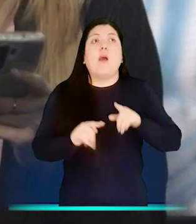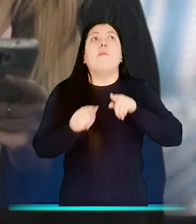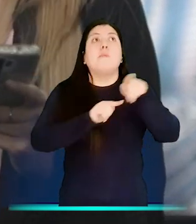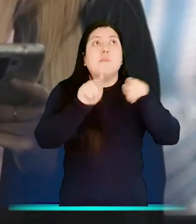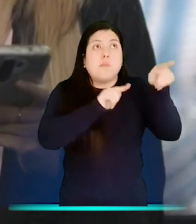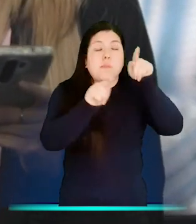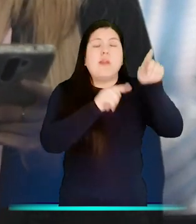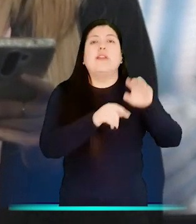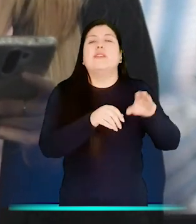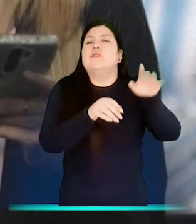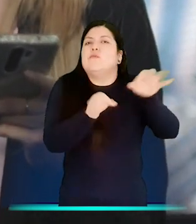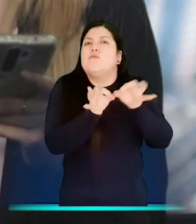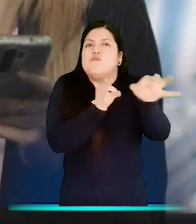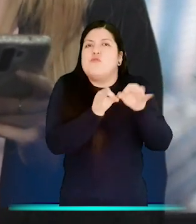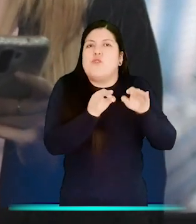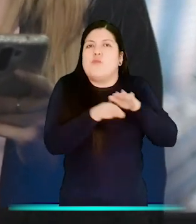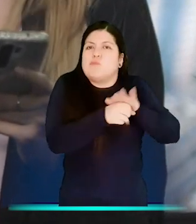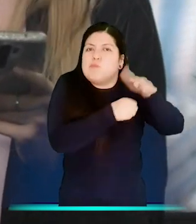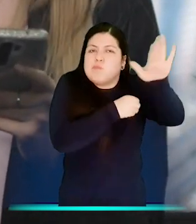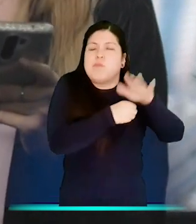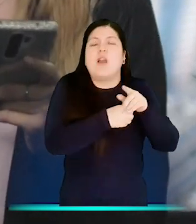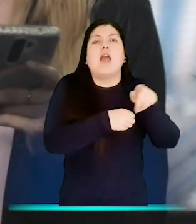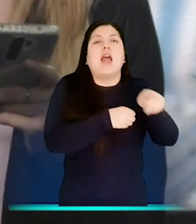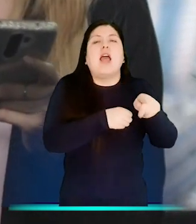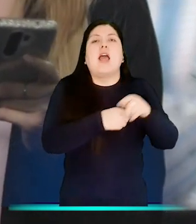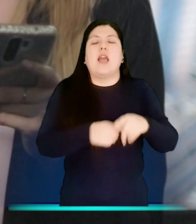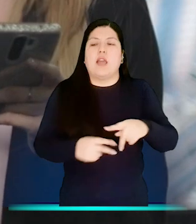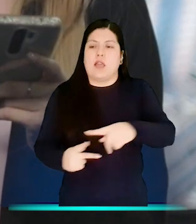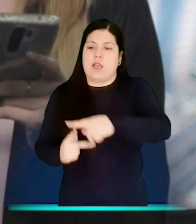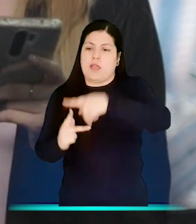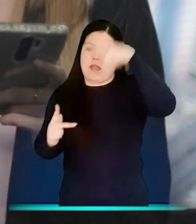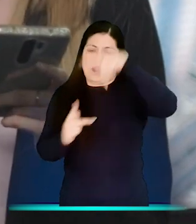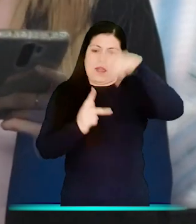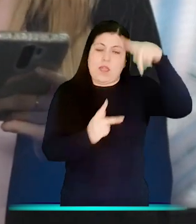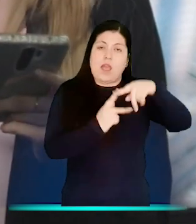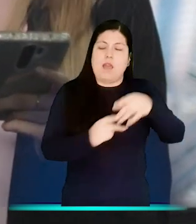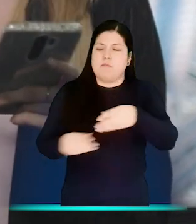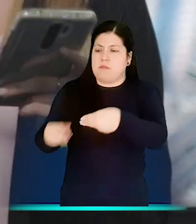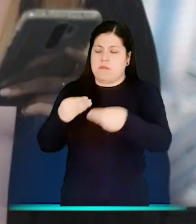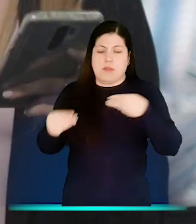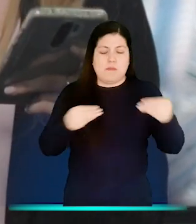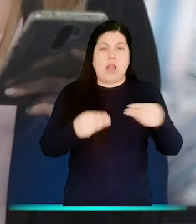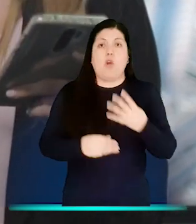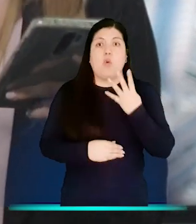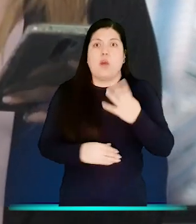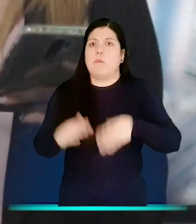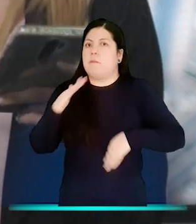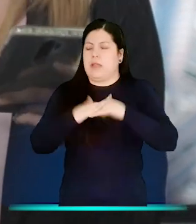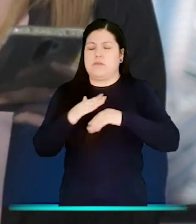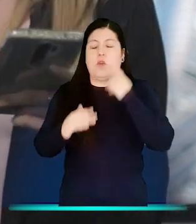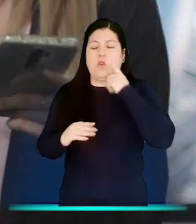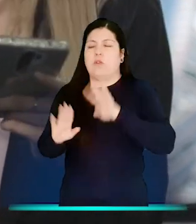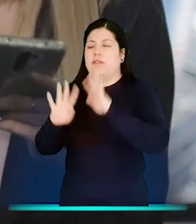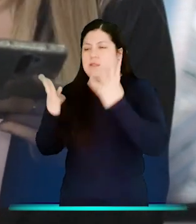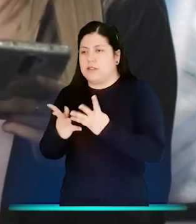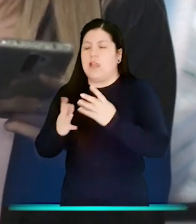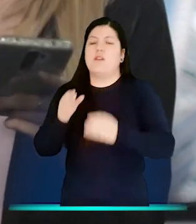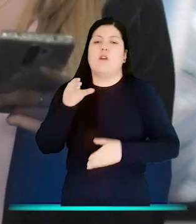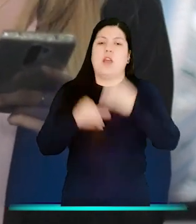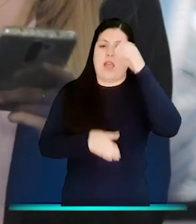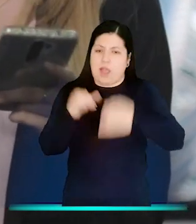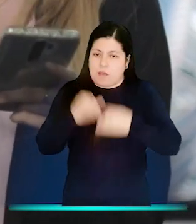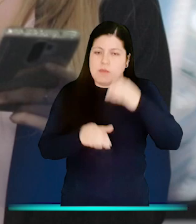CITREP son los únicos que podrán recibir máximo 4 tarjetas electorales, es decir, una para Senado, una para